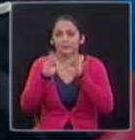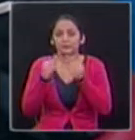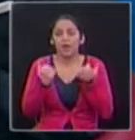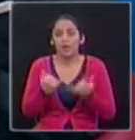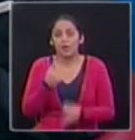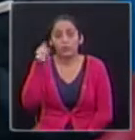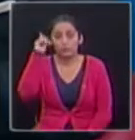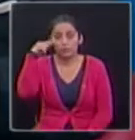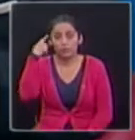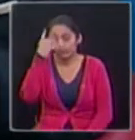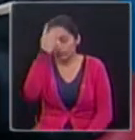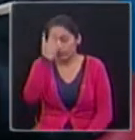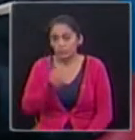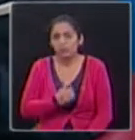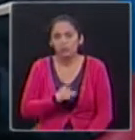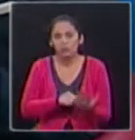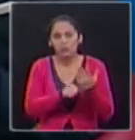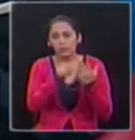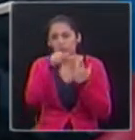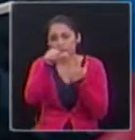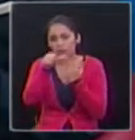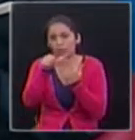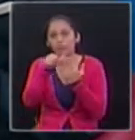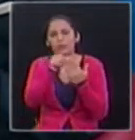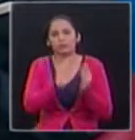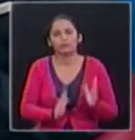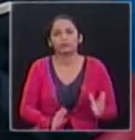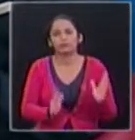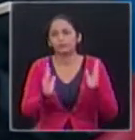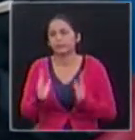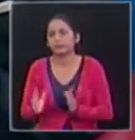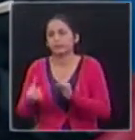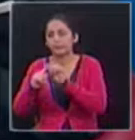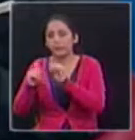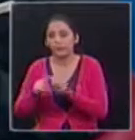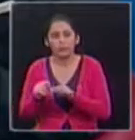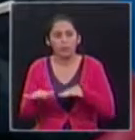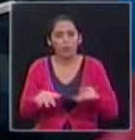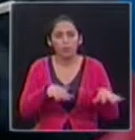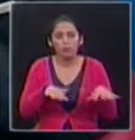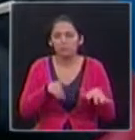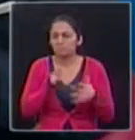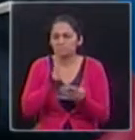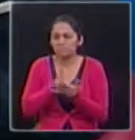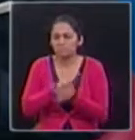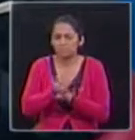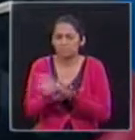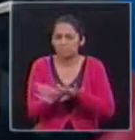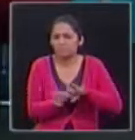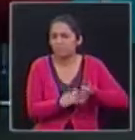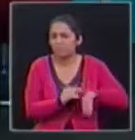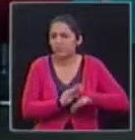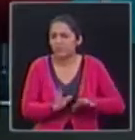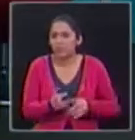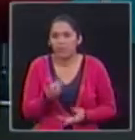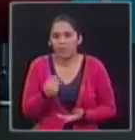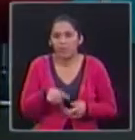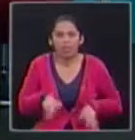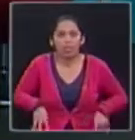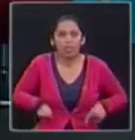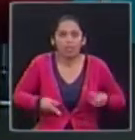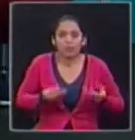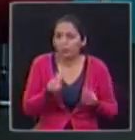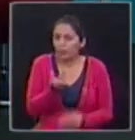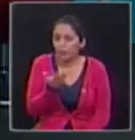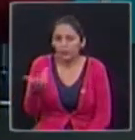coordinadores. Apuntamos un poco más allá, creemos que algunas empresas públicas o se debe delegar al sector privado, o deben entrar en un proceso de privatización